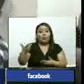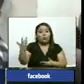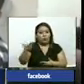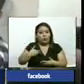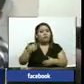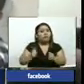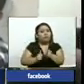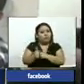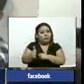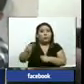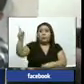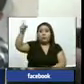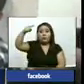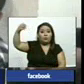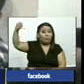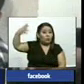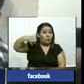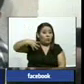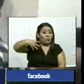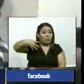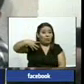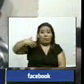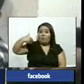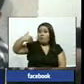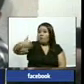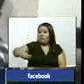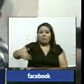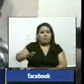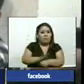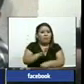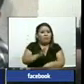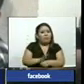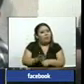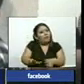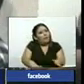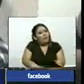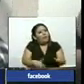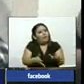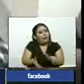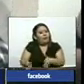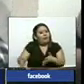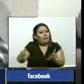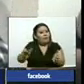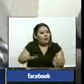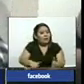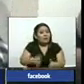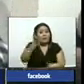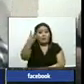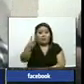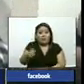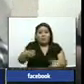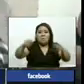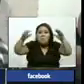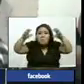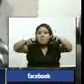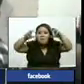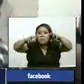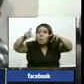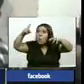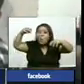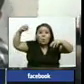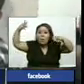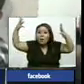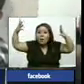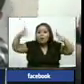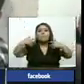sol prácticamente todo el año, con excepción de los días que hay lluvia, que al final pues aún